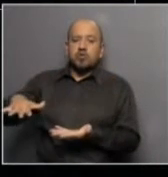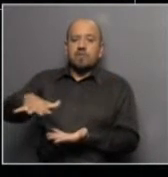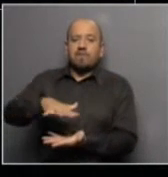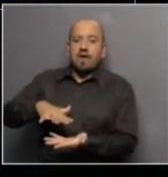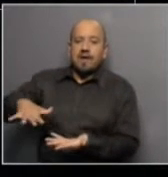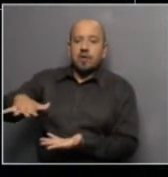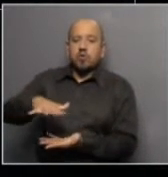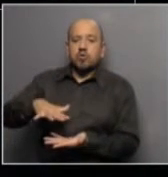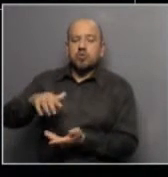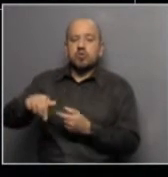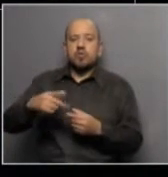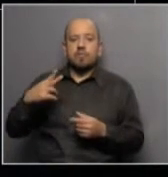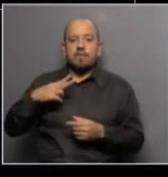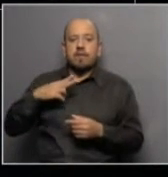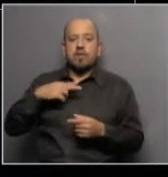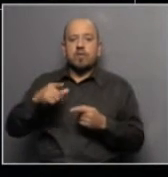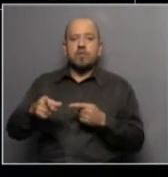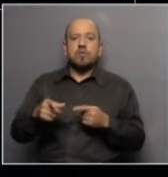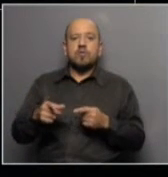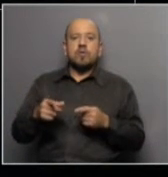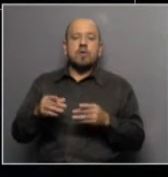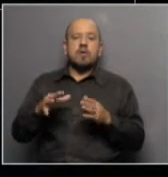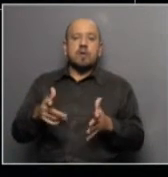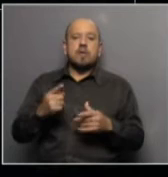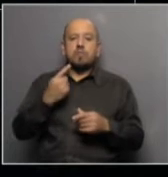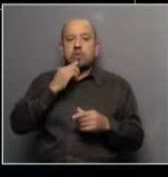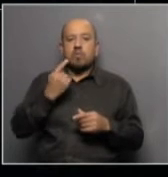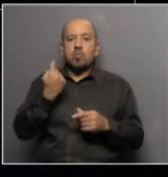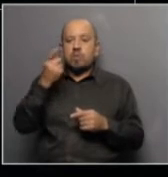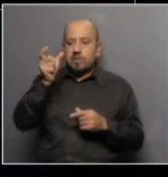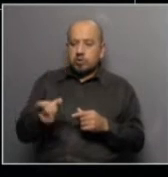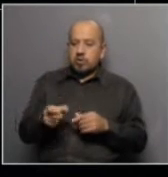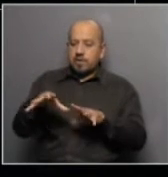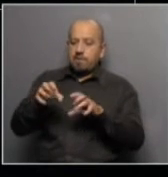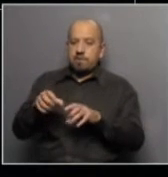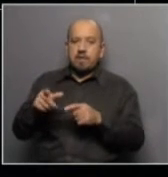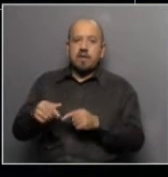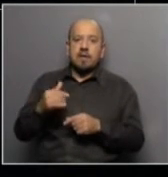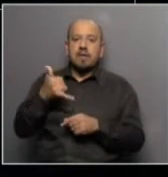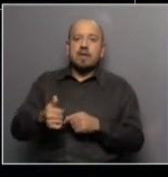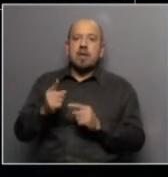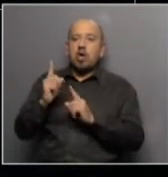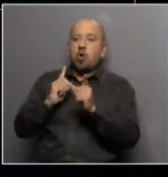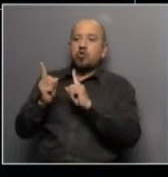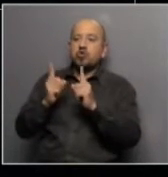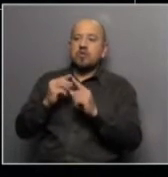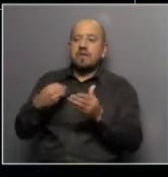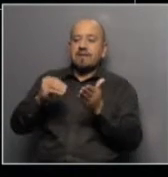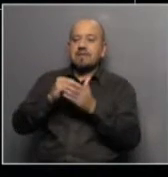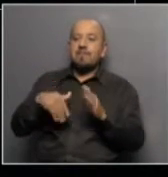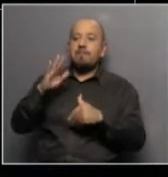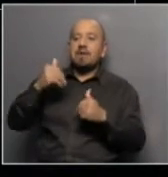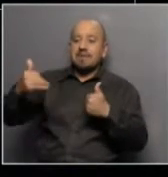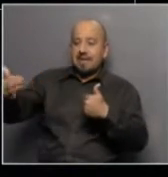una arquitecta especialista en estos temas en la previa, que un habitante de un barrio privado tiene 11 veces más área que un habitante de un